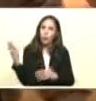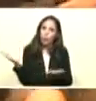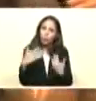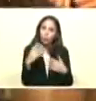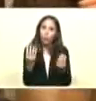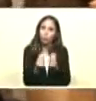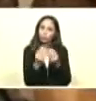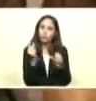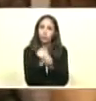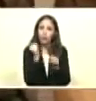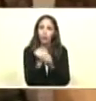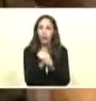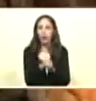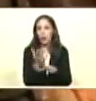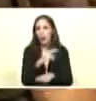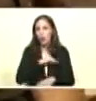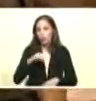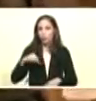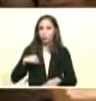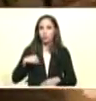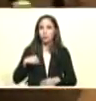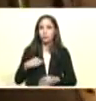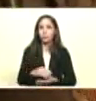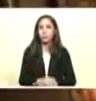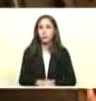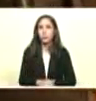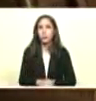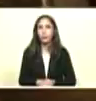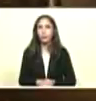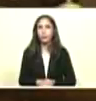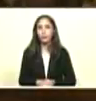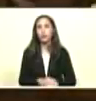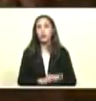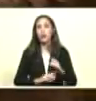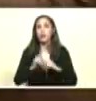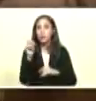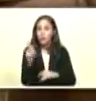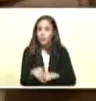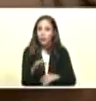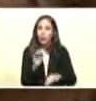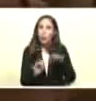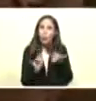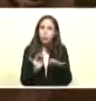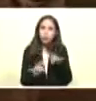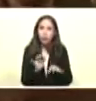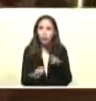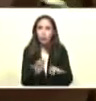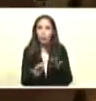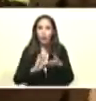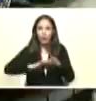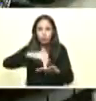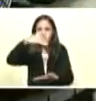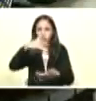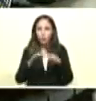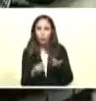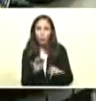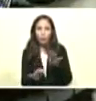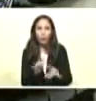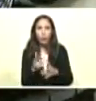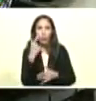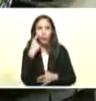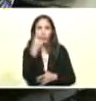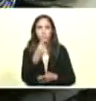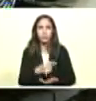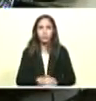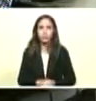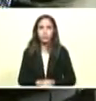nosotros. Y por último, estamos poniendo a minar computadoras básicas. Esto es minado a base de CPU. Tenemos